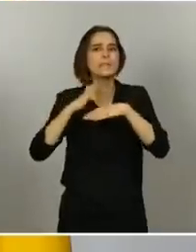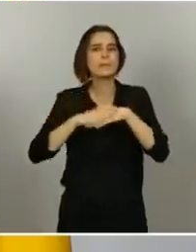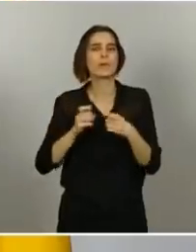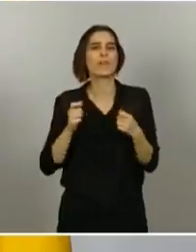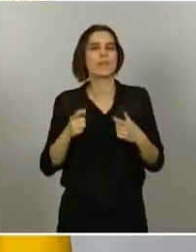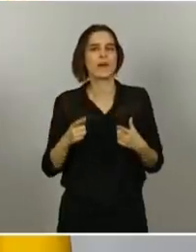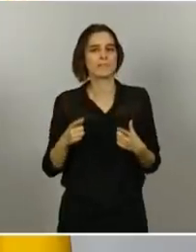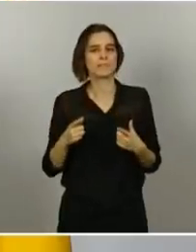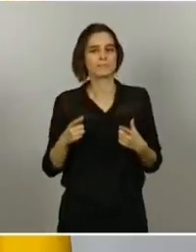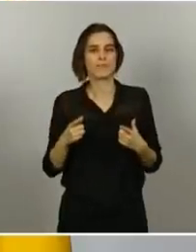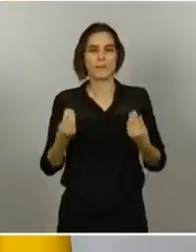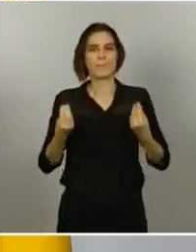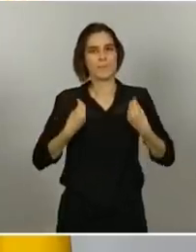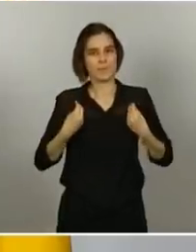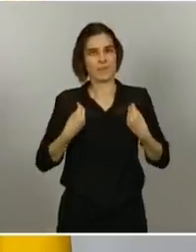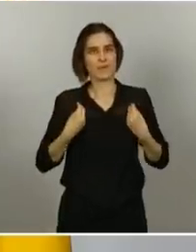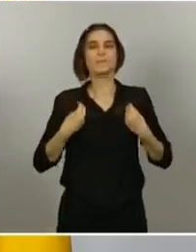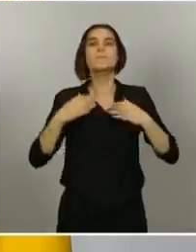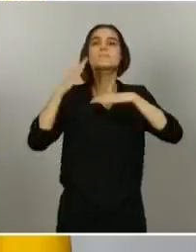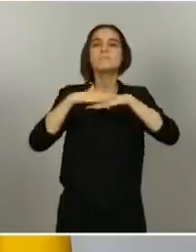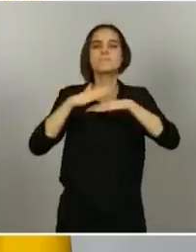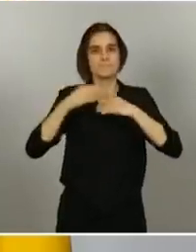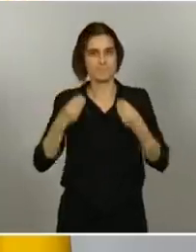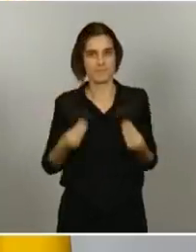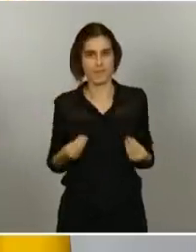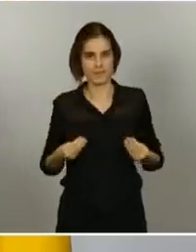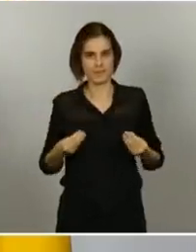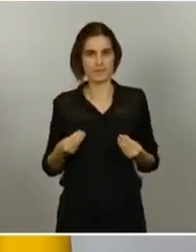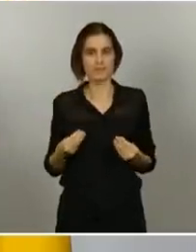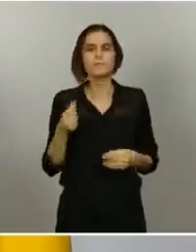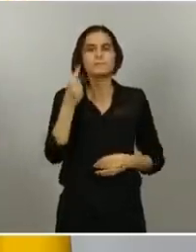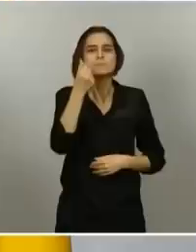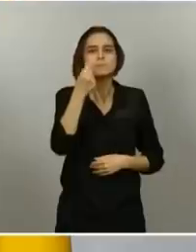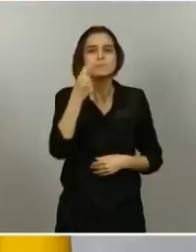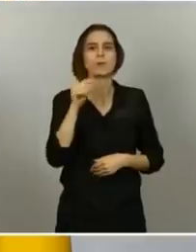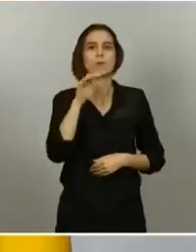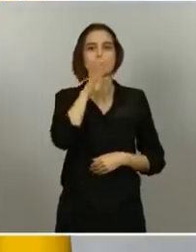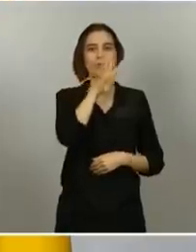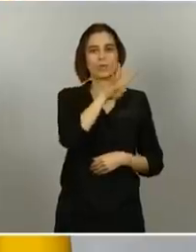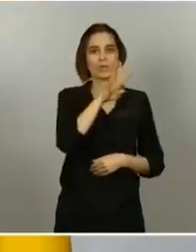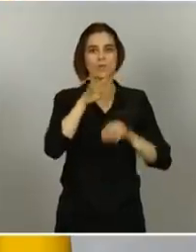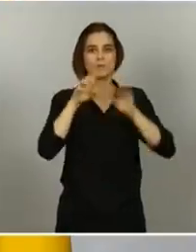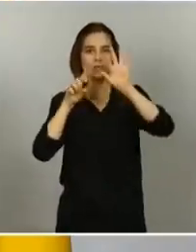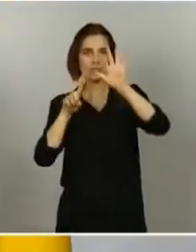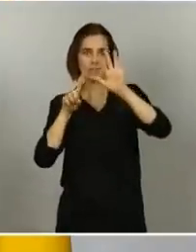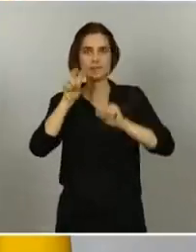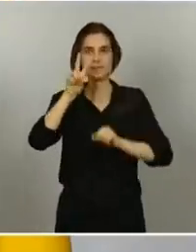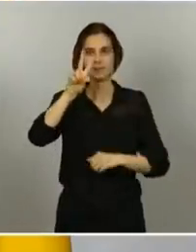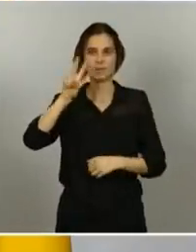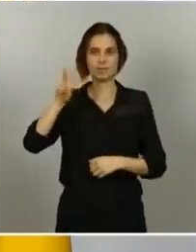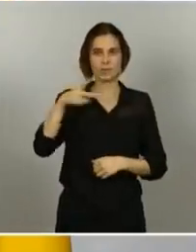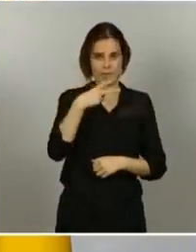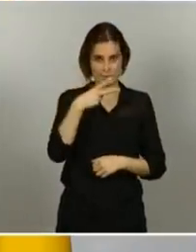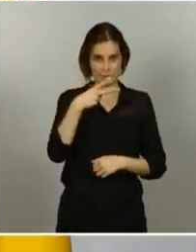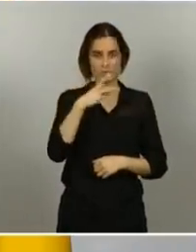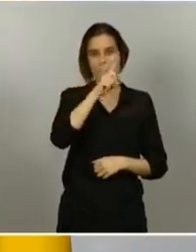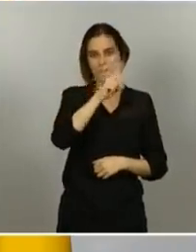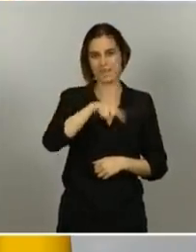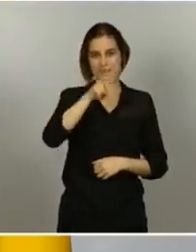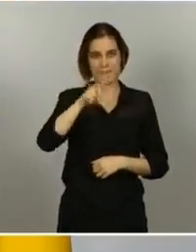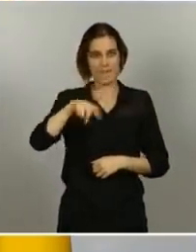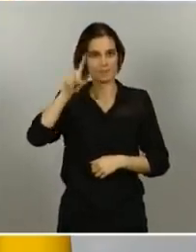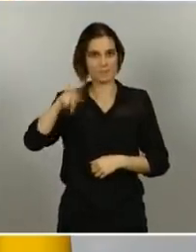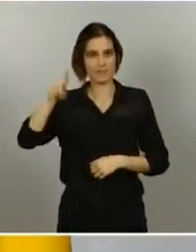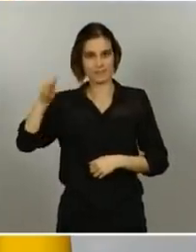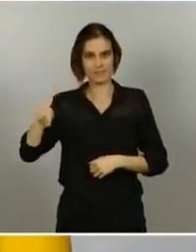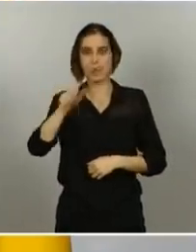O umbral de renta garantizada será de 462 euros. 462 euros ao mes para unha persoa adulta